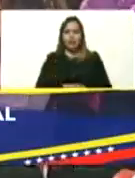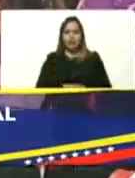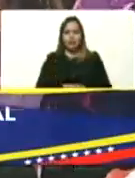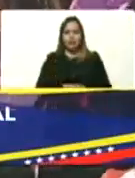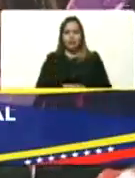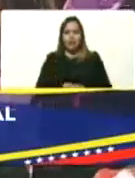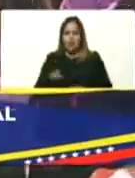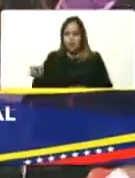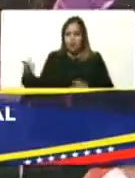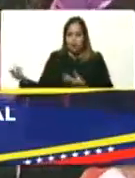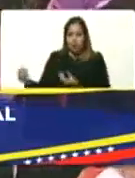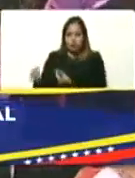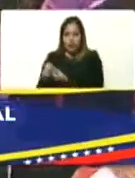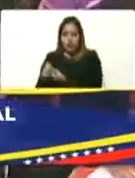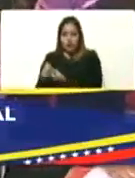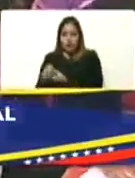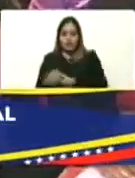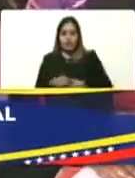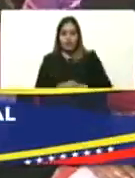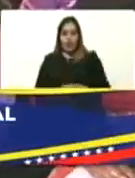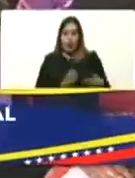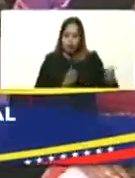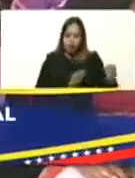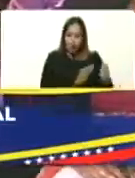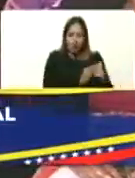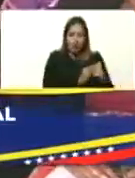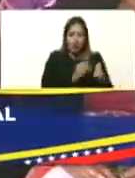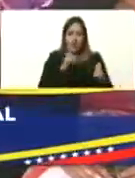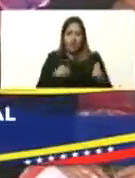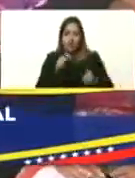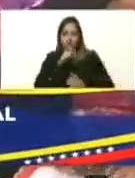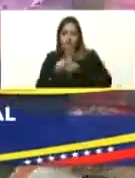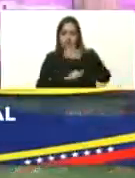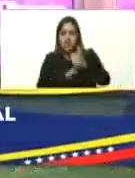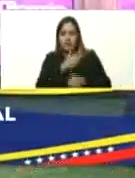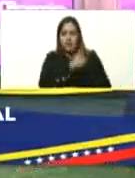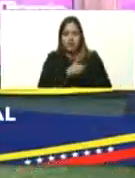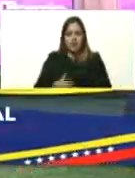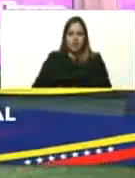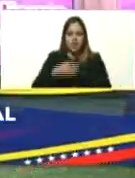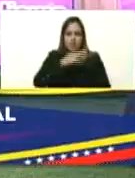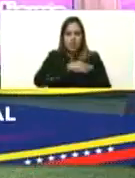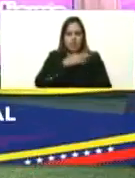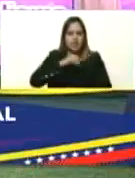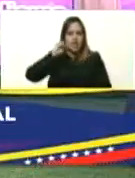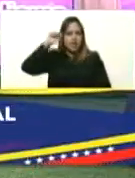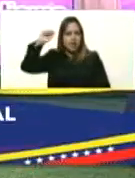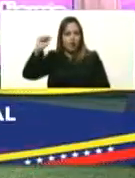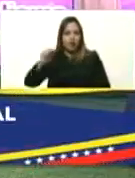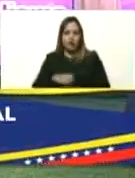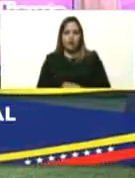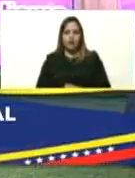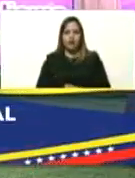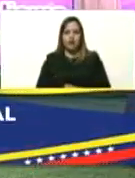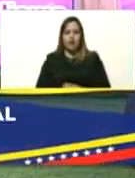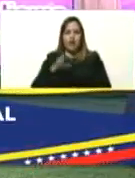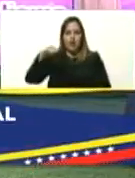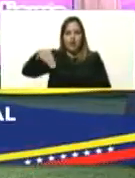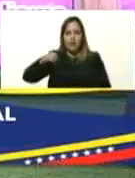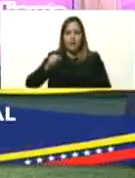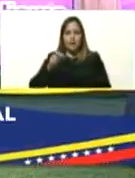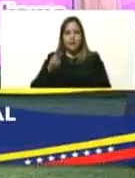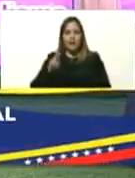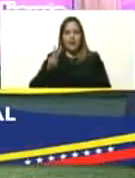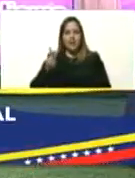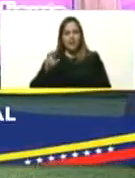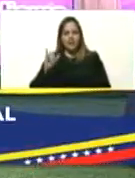que me acompañan, al vicepresidente del socialismo en lo territorial, Mervin